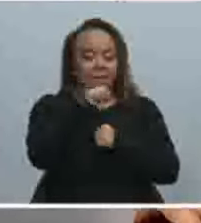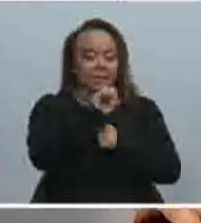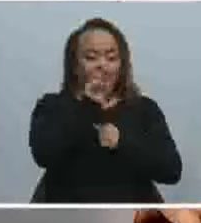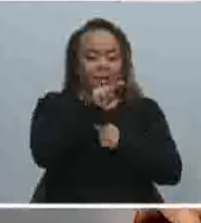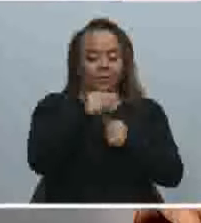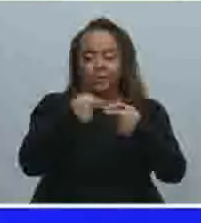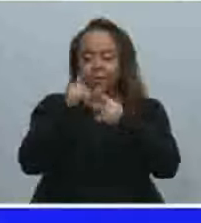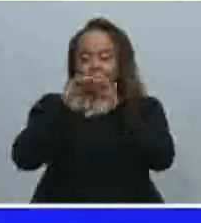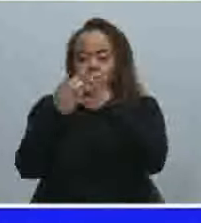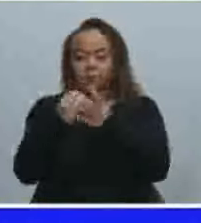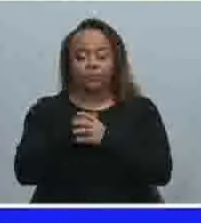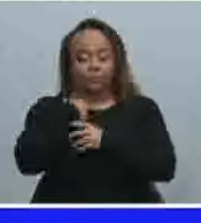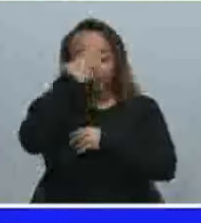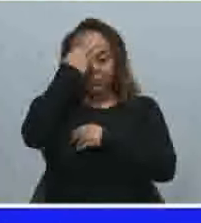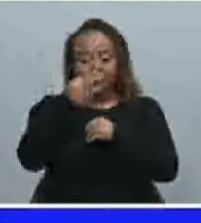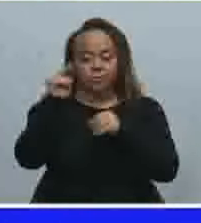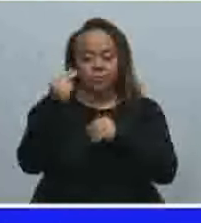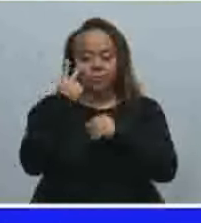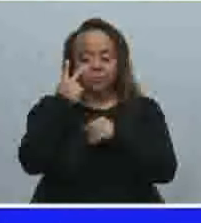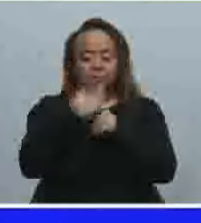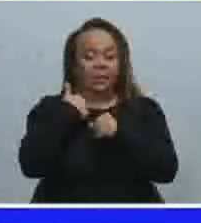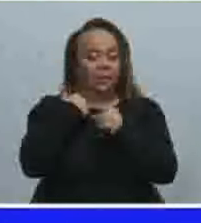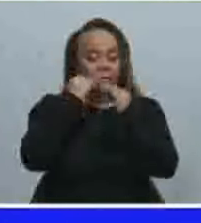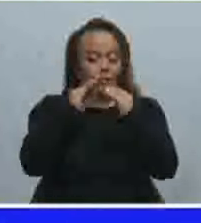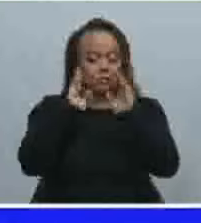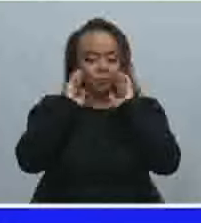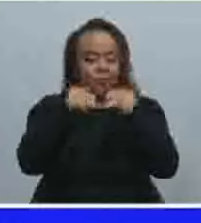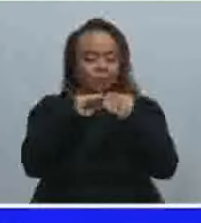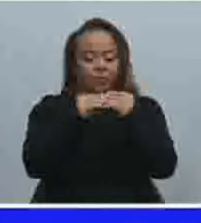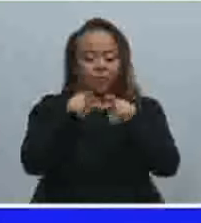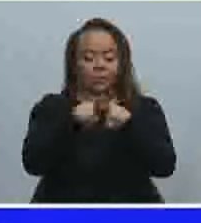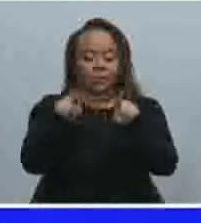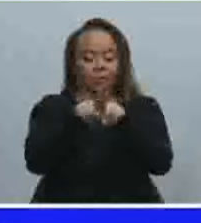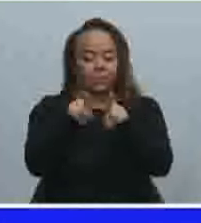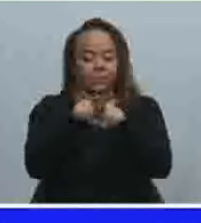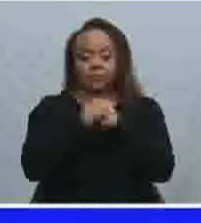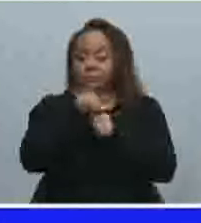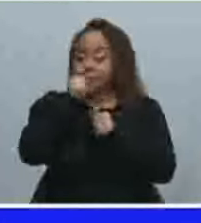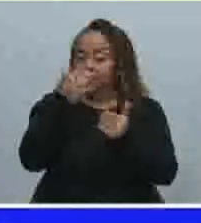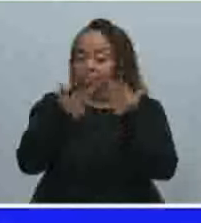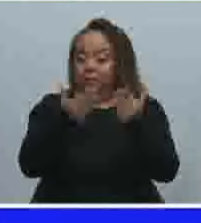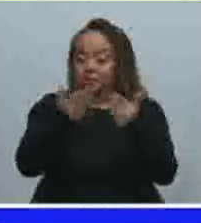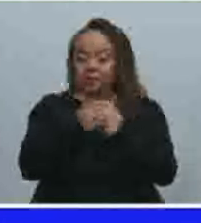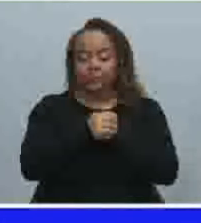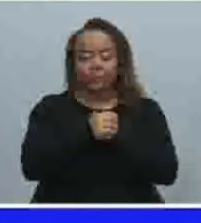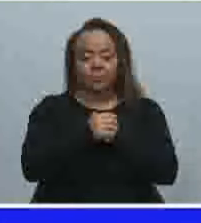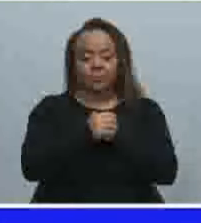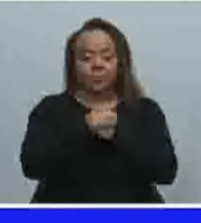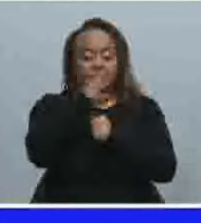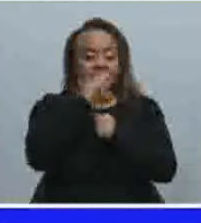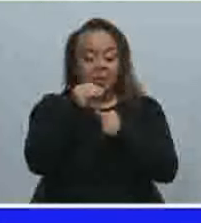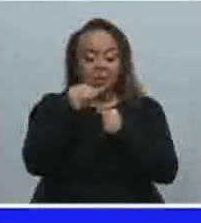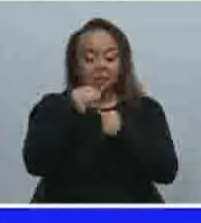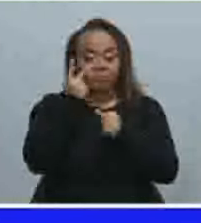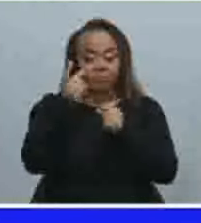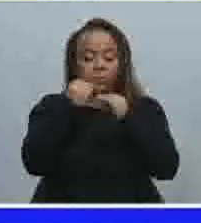mundo creo que la nota que vamos a ver a continuación tiene mucho enfoque numérico pero también hay que ponderar que starl Mega matarrita en lo que vayamos a ver